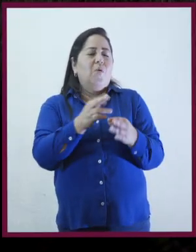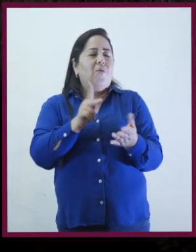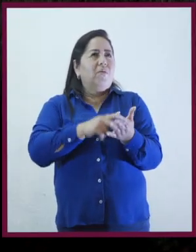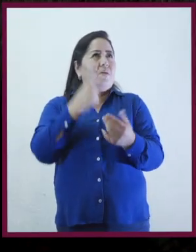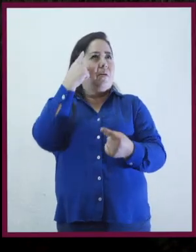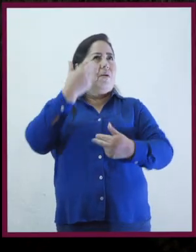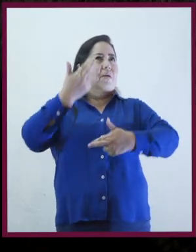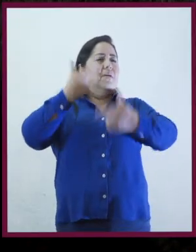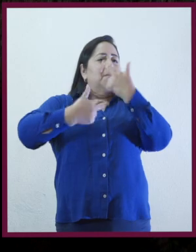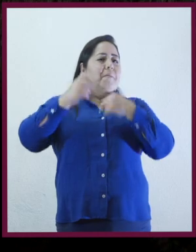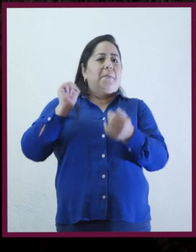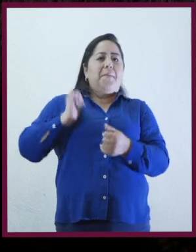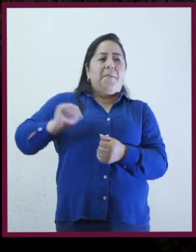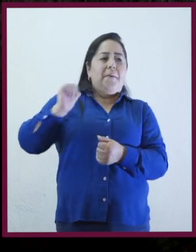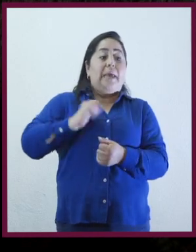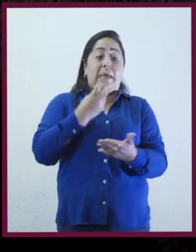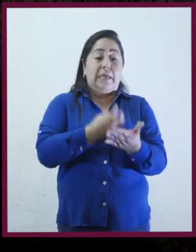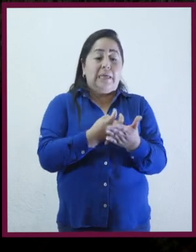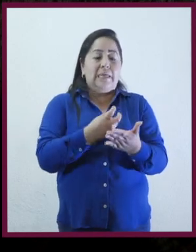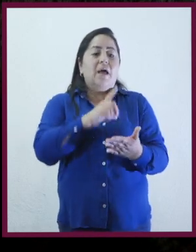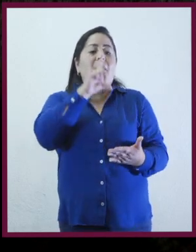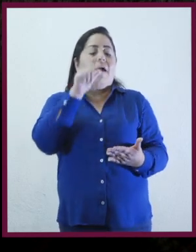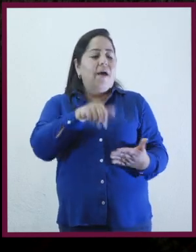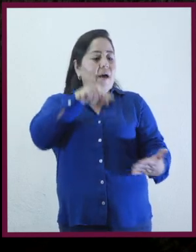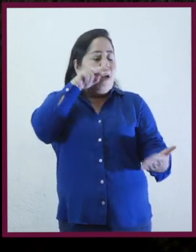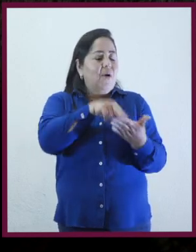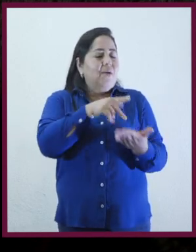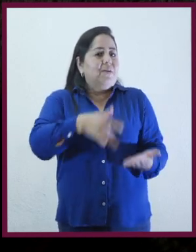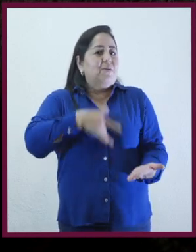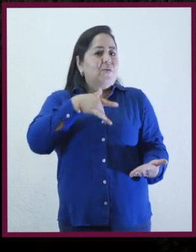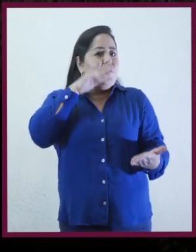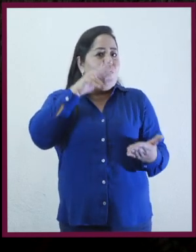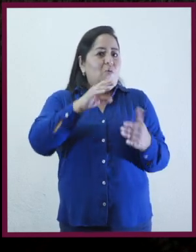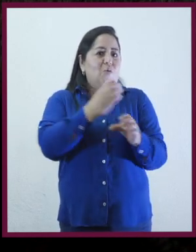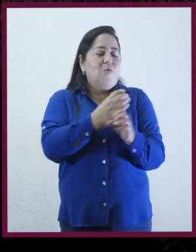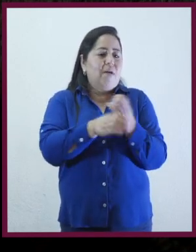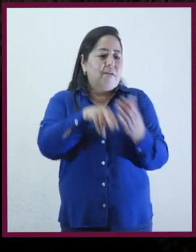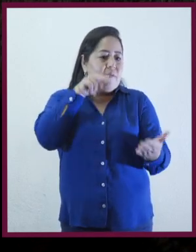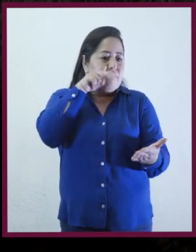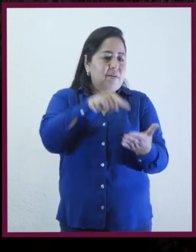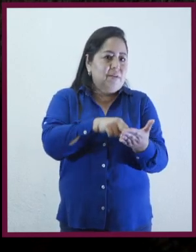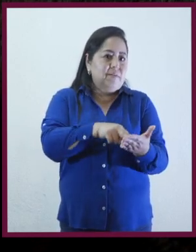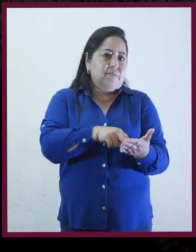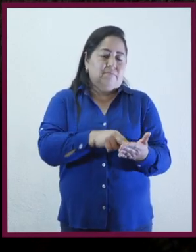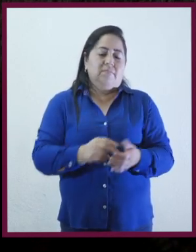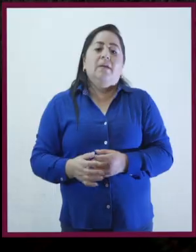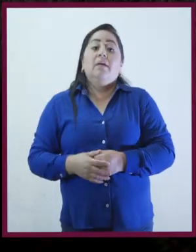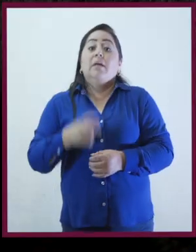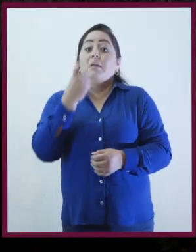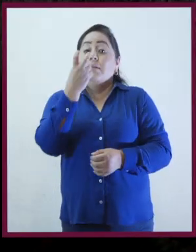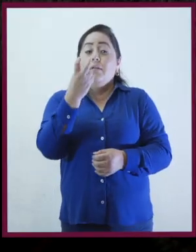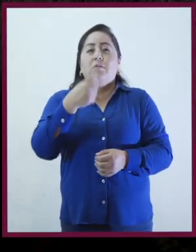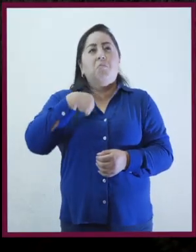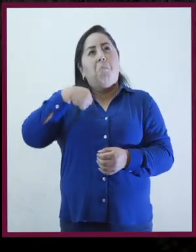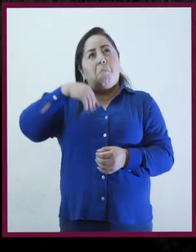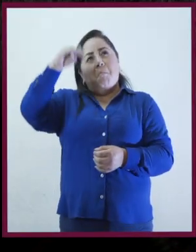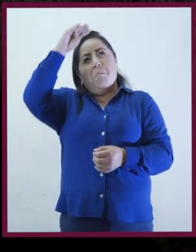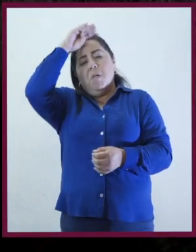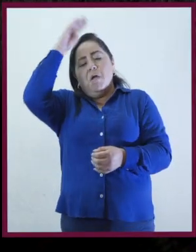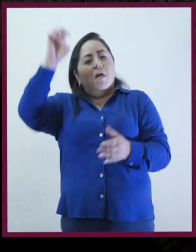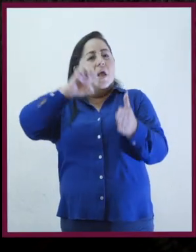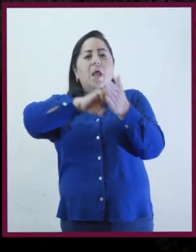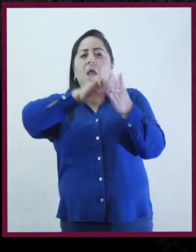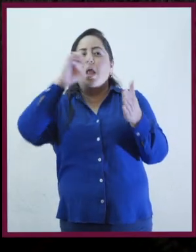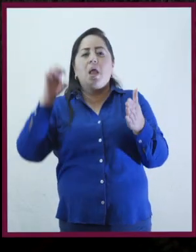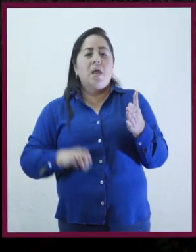pasado y que además pues, es el gusto de mirar, ¿no? Estos objetos que son tan bonitos, ¿no? Entonces se me ocurre, por